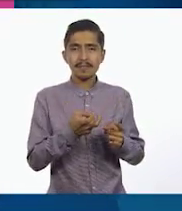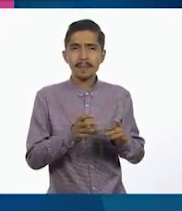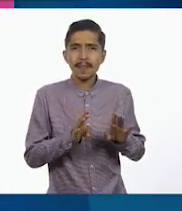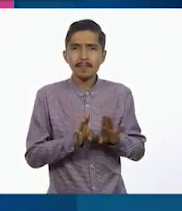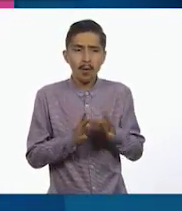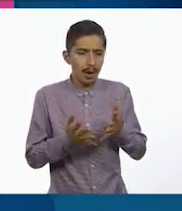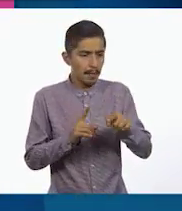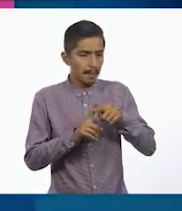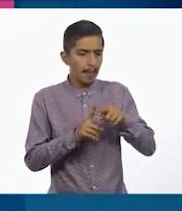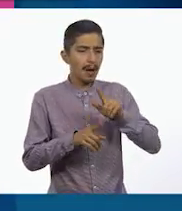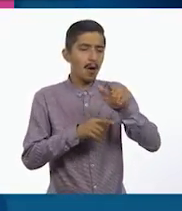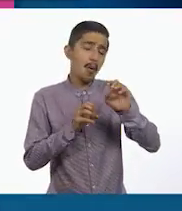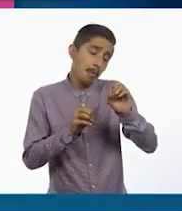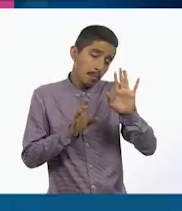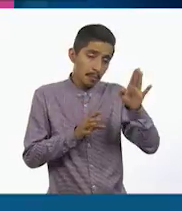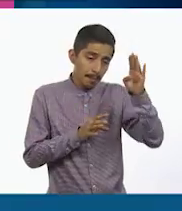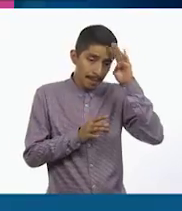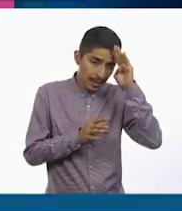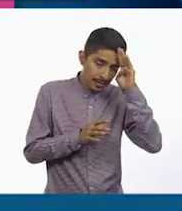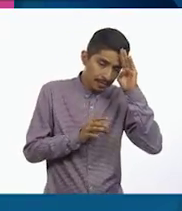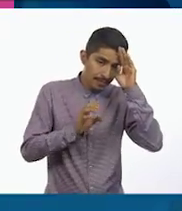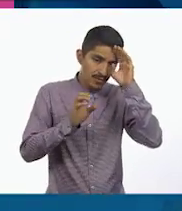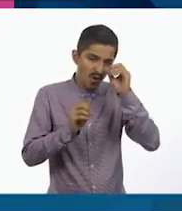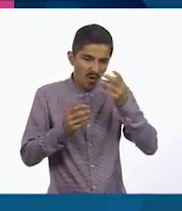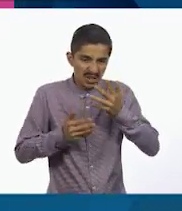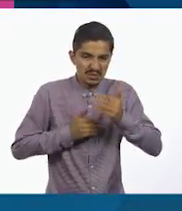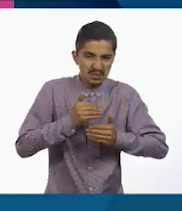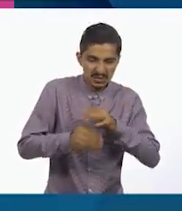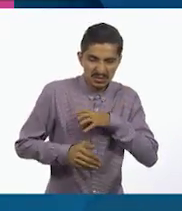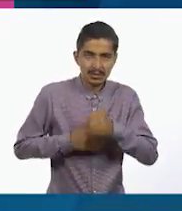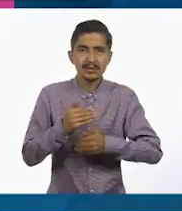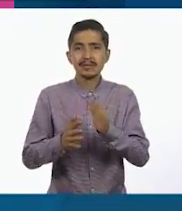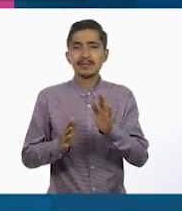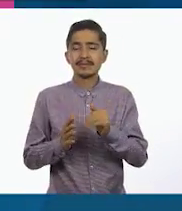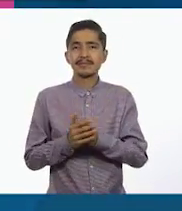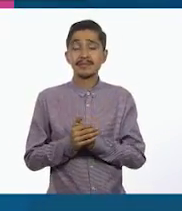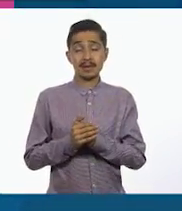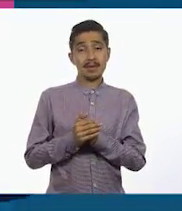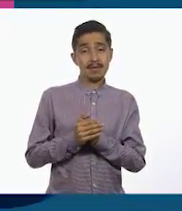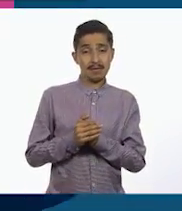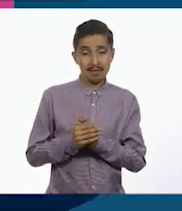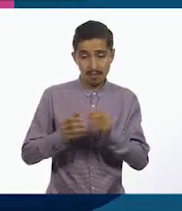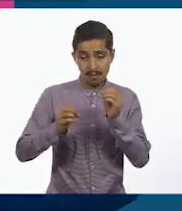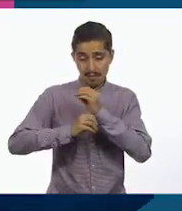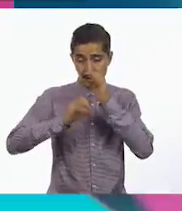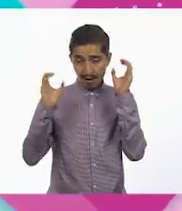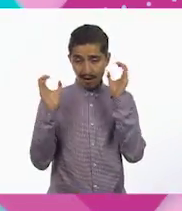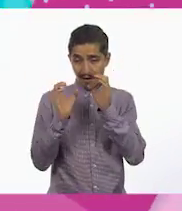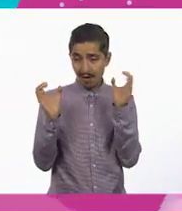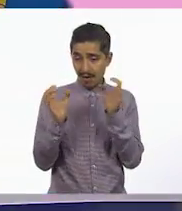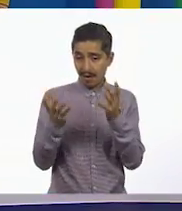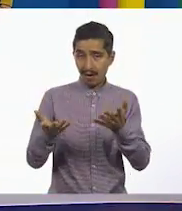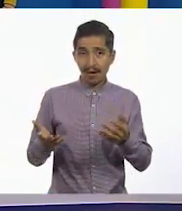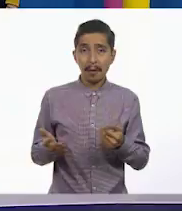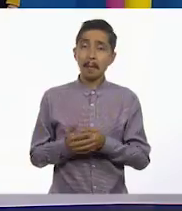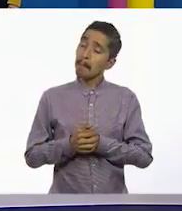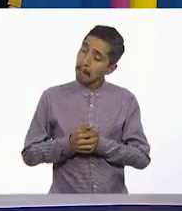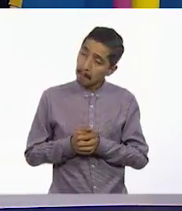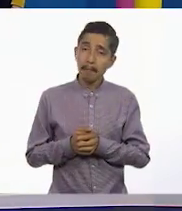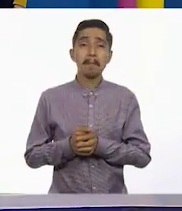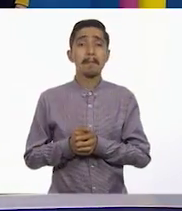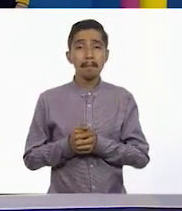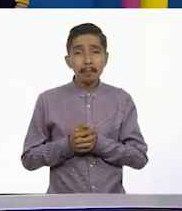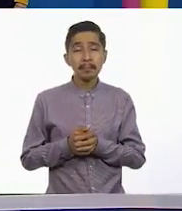acciones, pensamientos o hazañas. ¡Ay! ¡Santa cachucha! No, pues sí